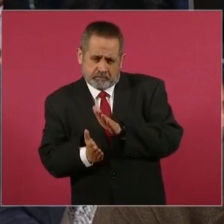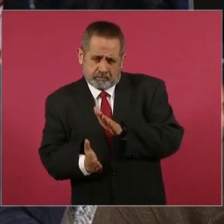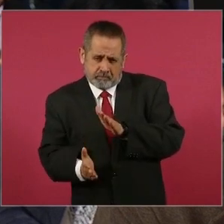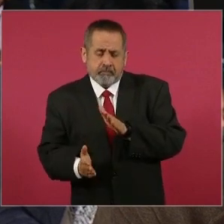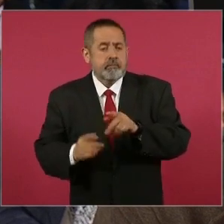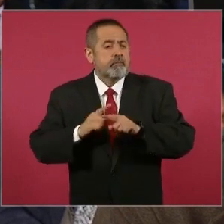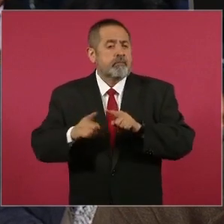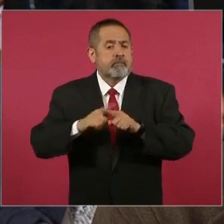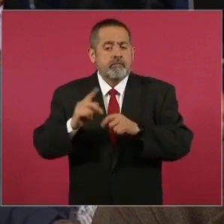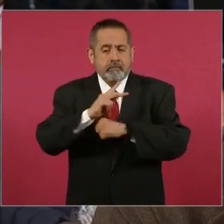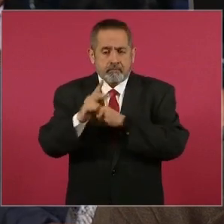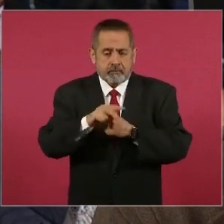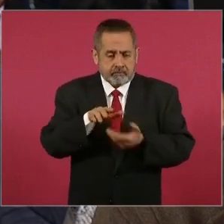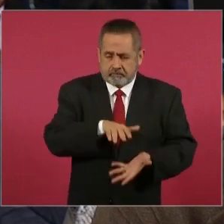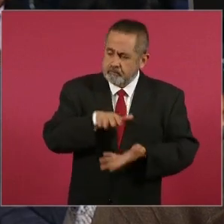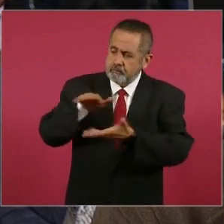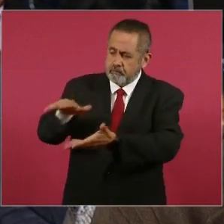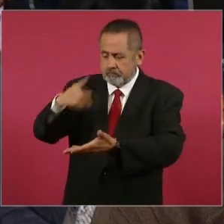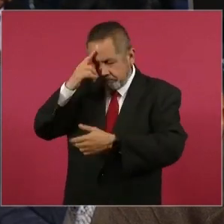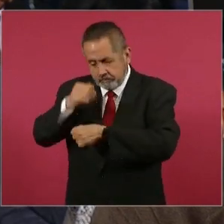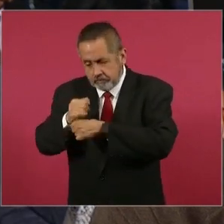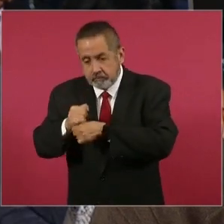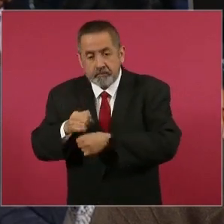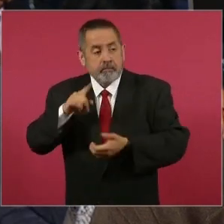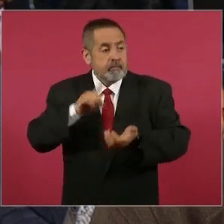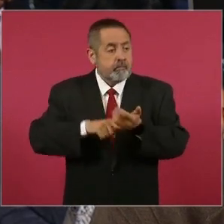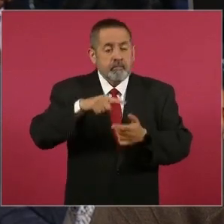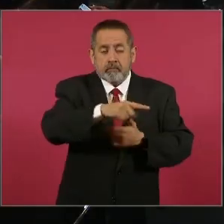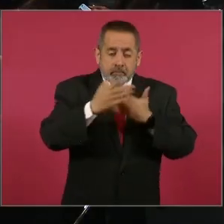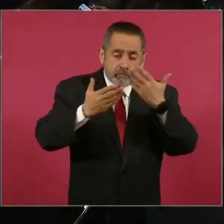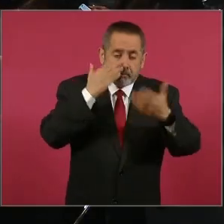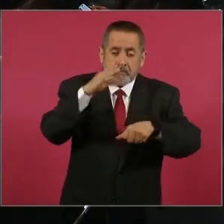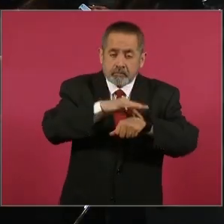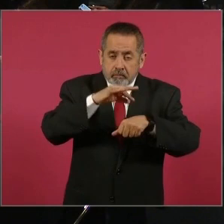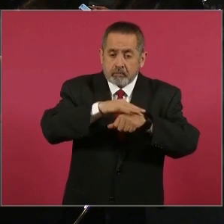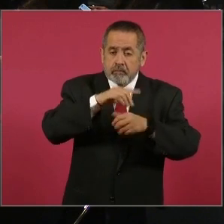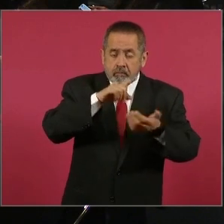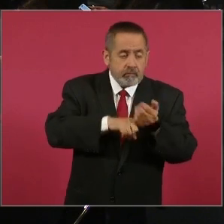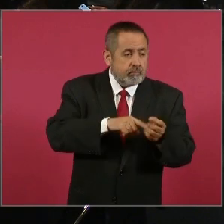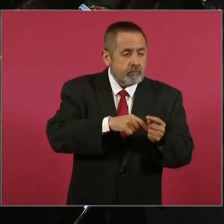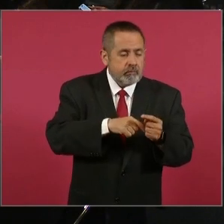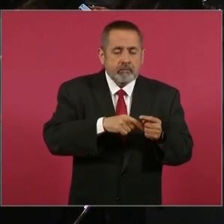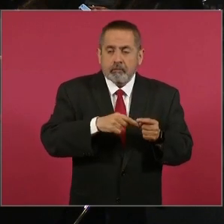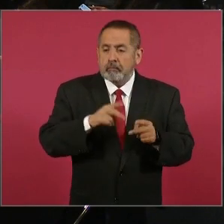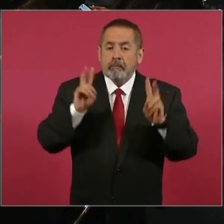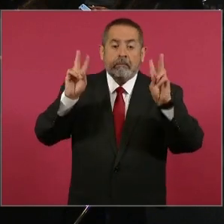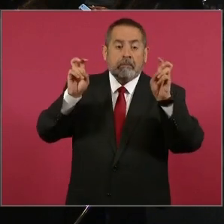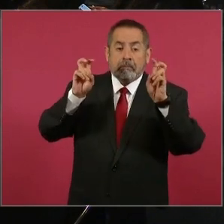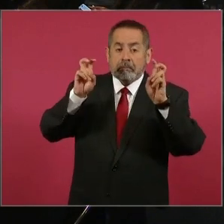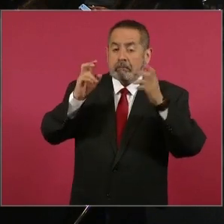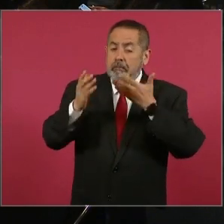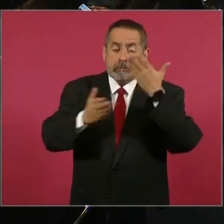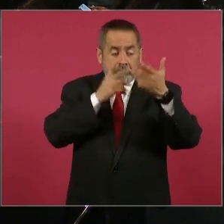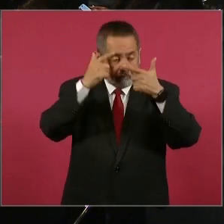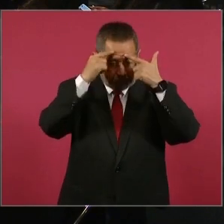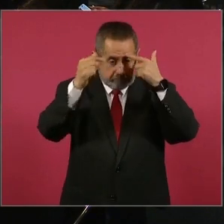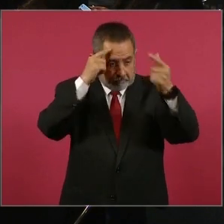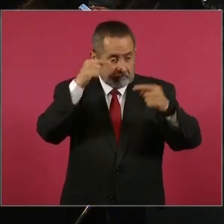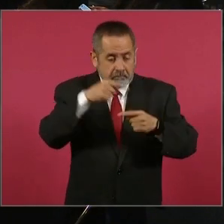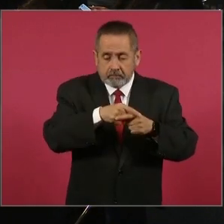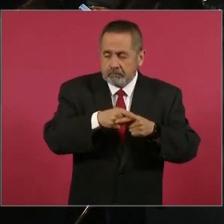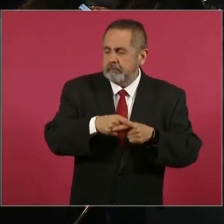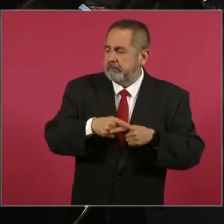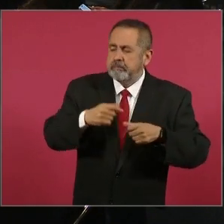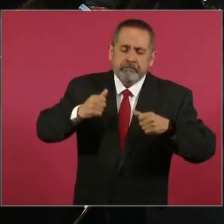donde los médicos que han salido de esas maestrías han matado a las personas y me dijeron que con esas